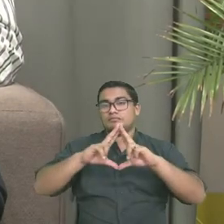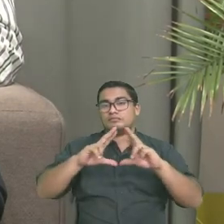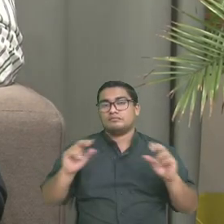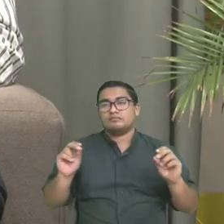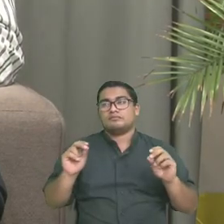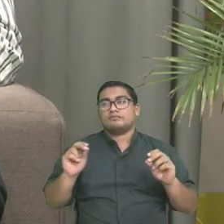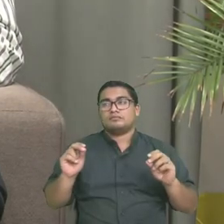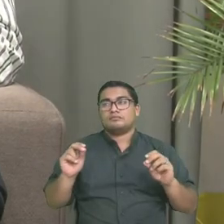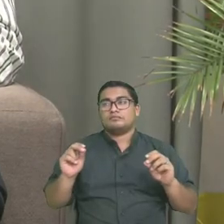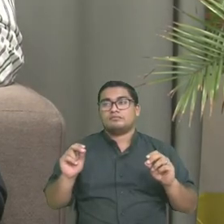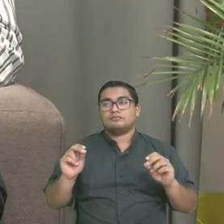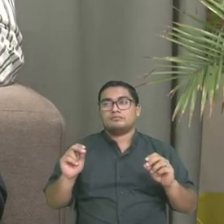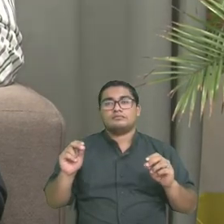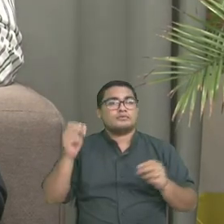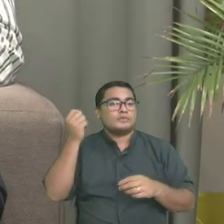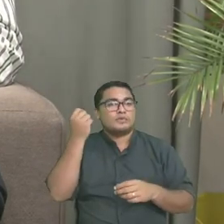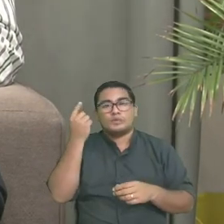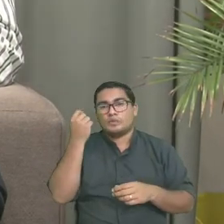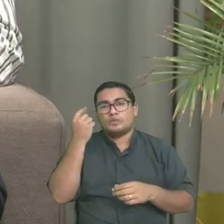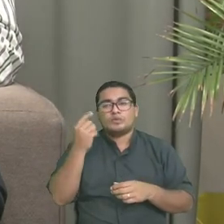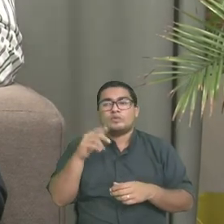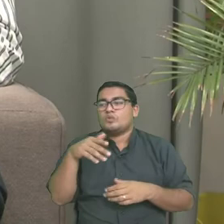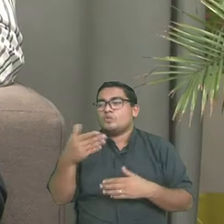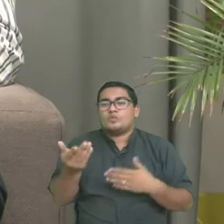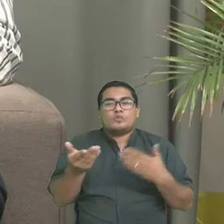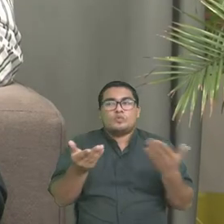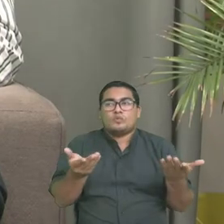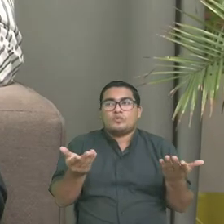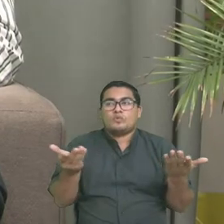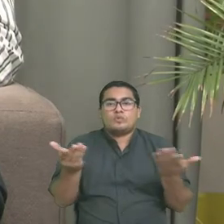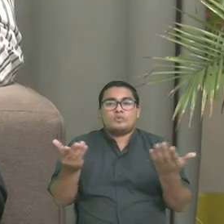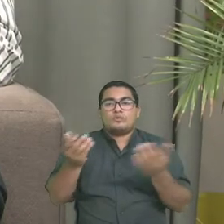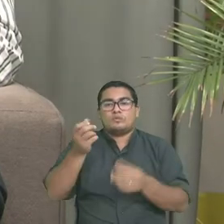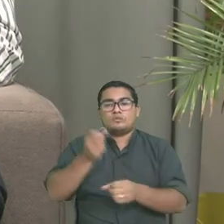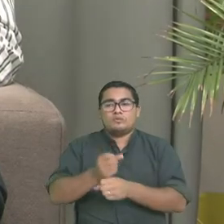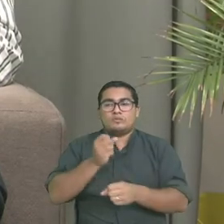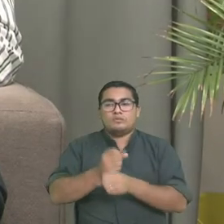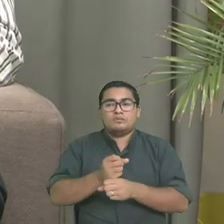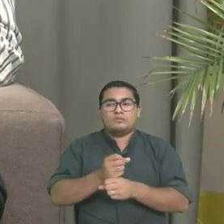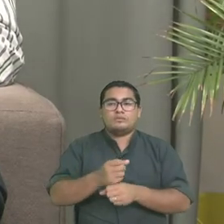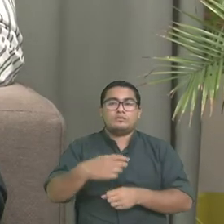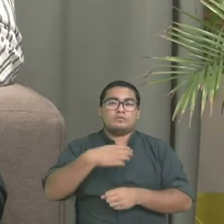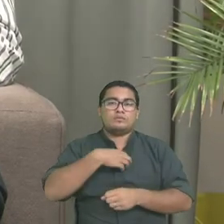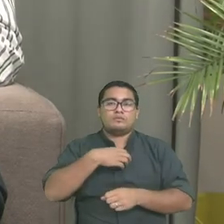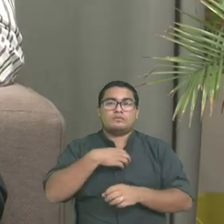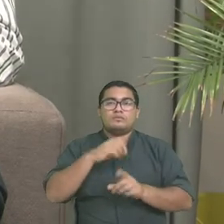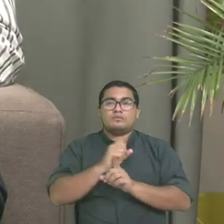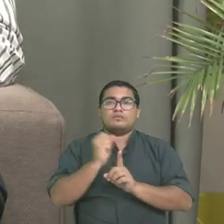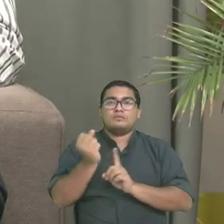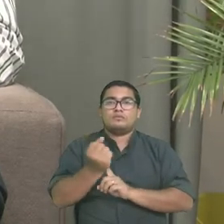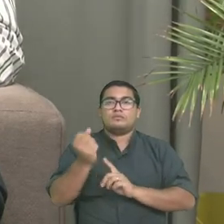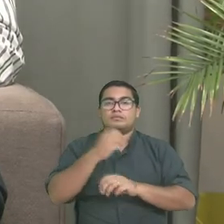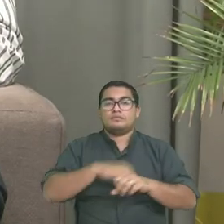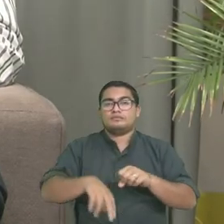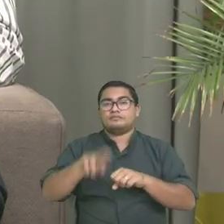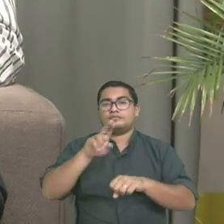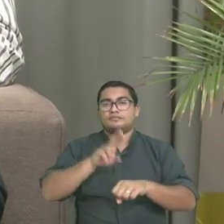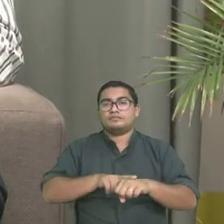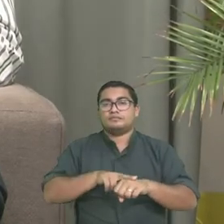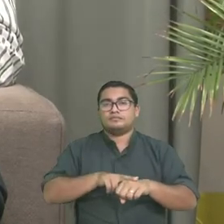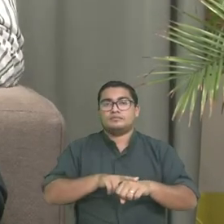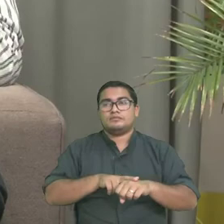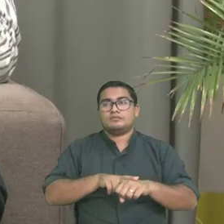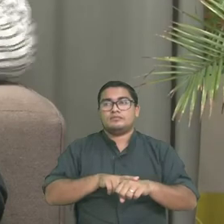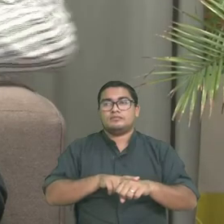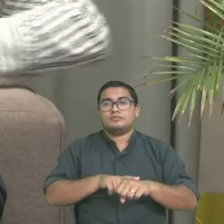a veces no entienden cuál es el rol que le corresponde a la Asamblea Nacional